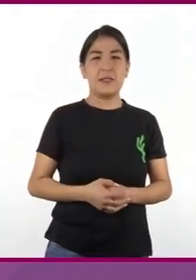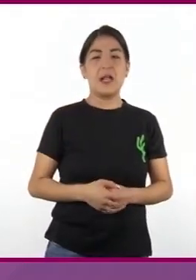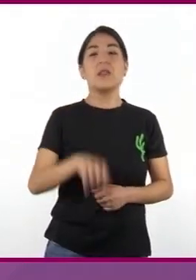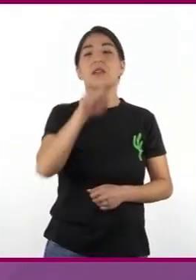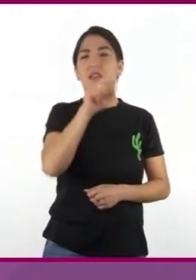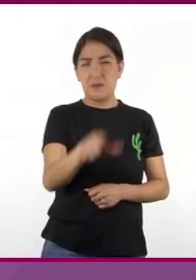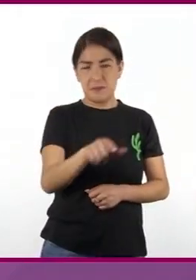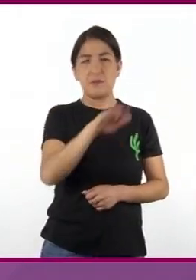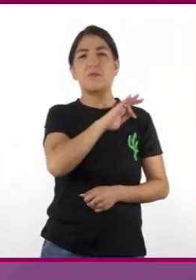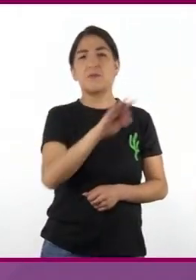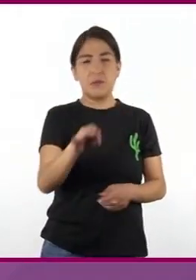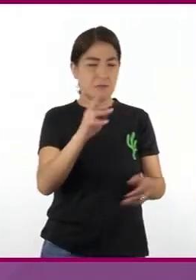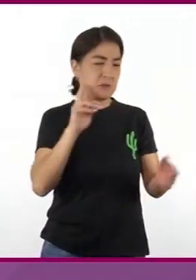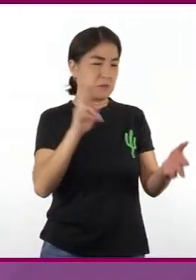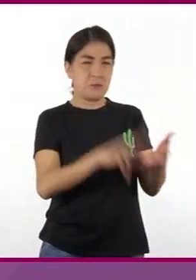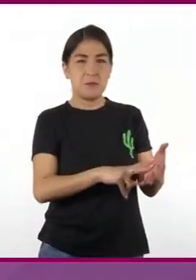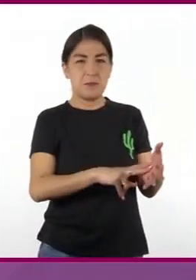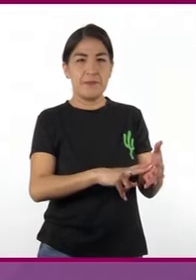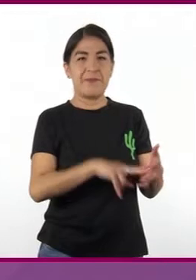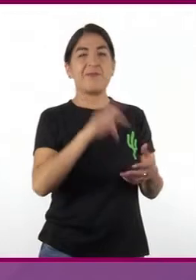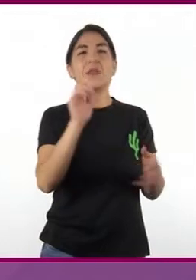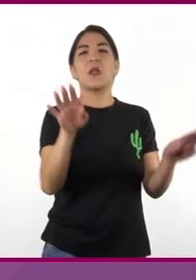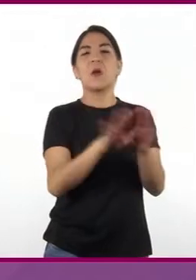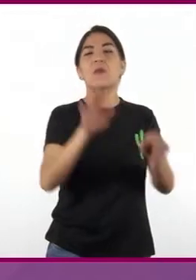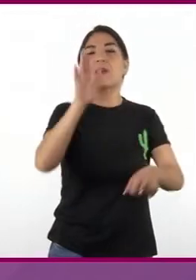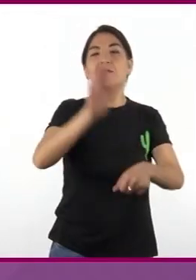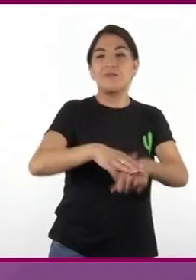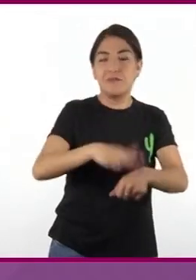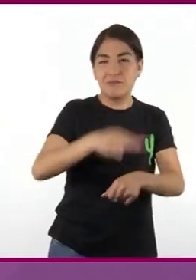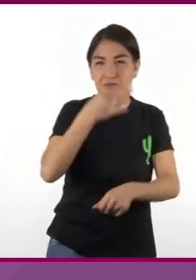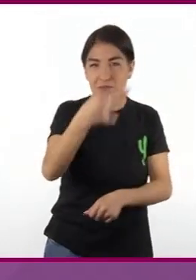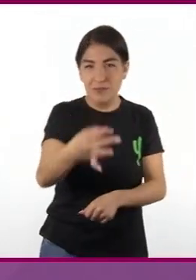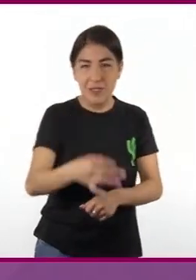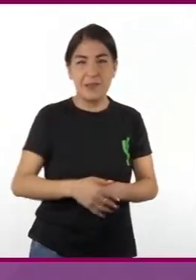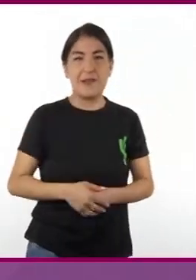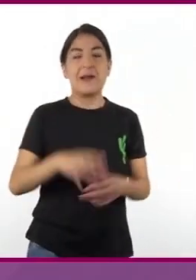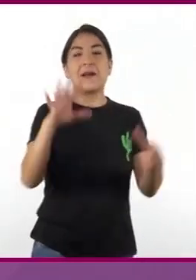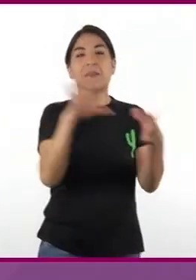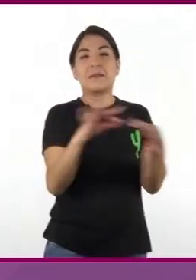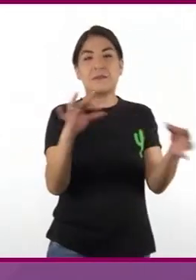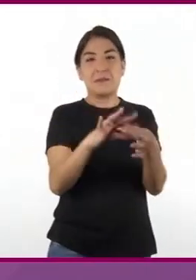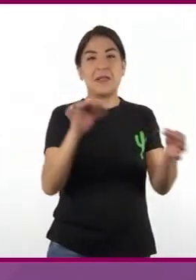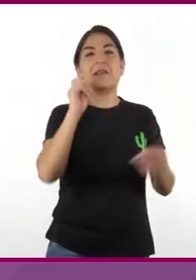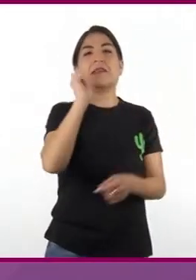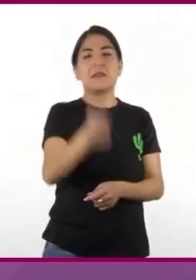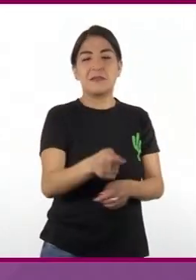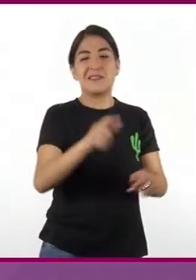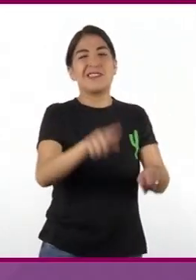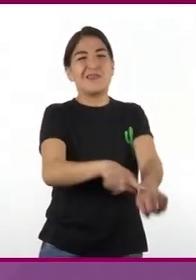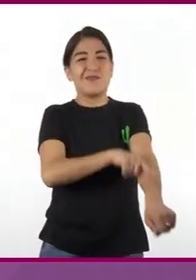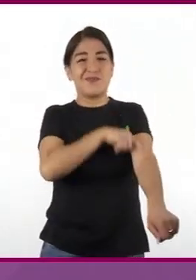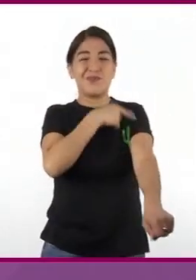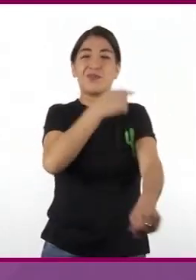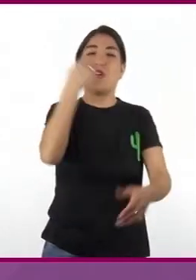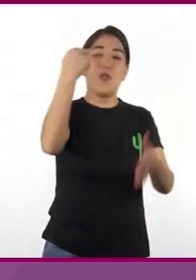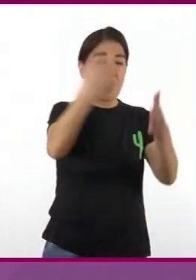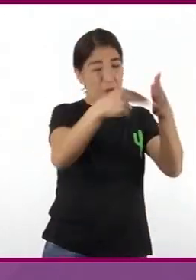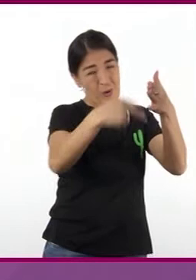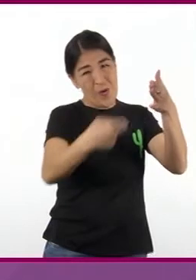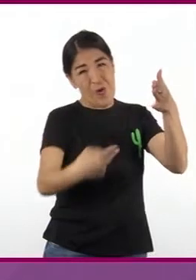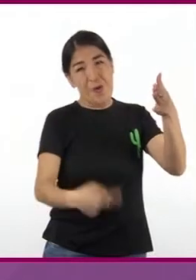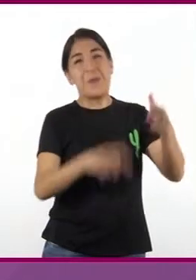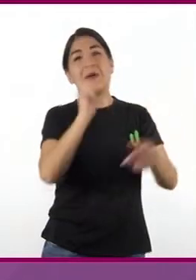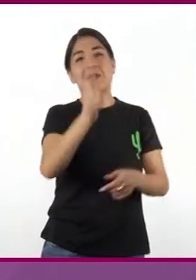También podemos encontrarnos con una advertencia, una breve explicación y un largo etcétera de nombres que sería